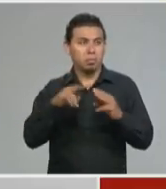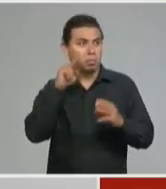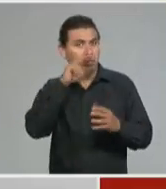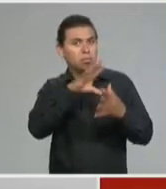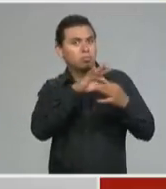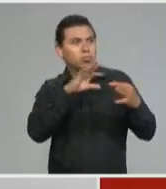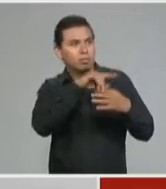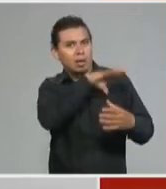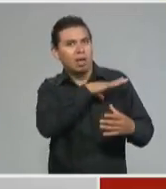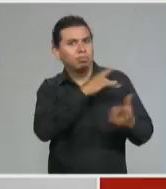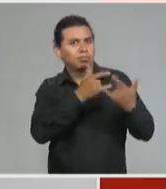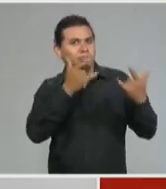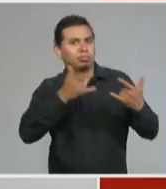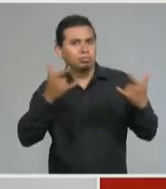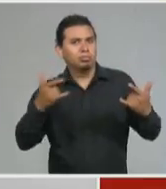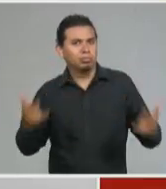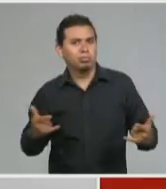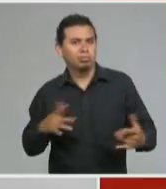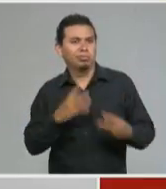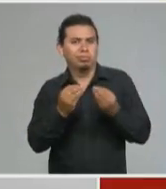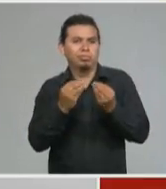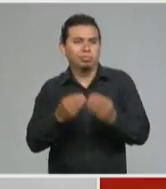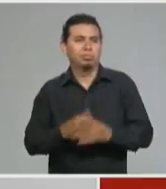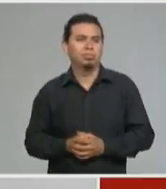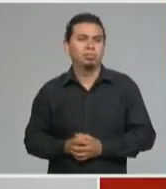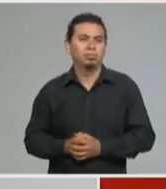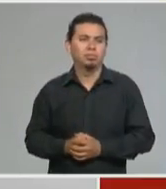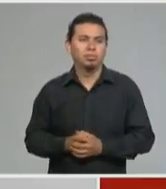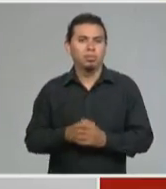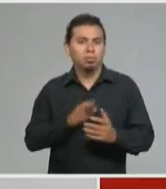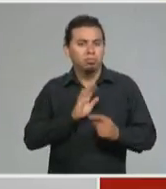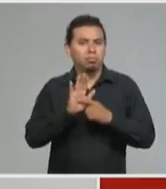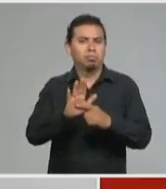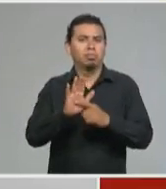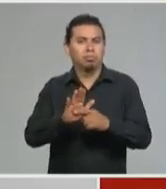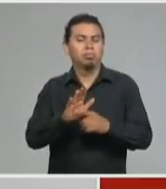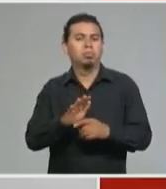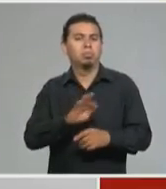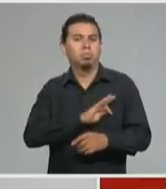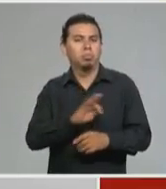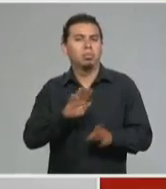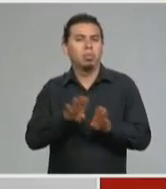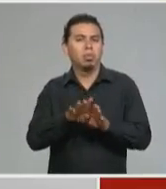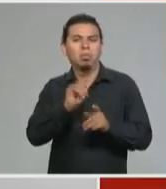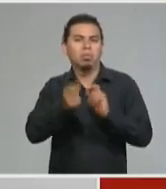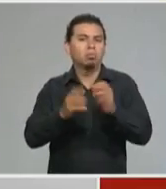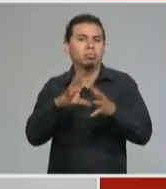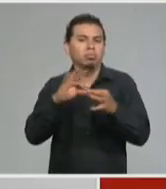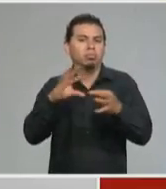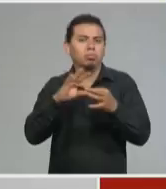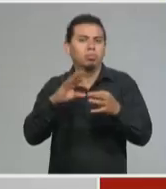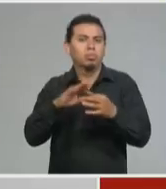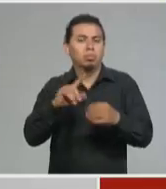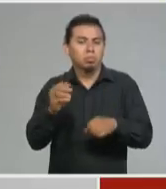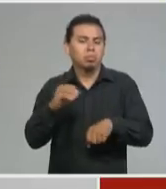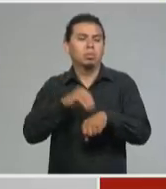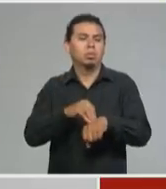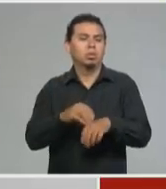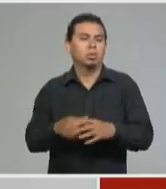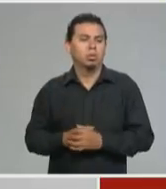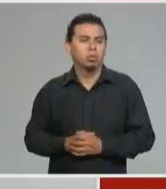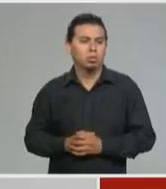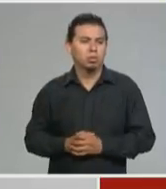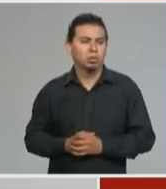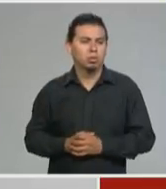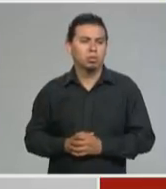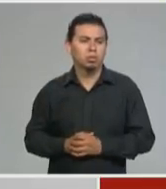tan fantásticas acerca de sí misma y nos ofrezca pruebas tan palpables de lo que nos cuenta? Y agregó, ¿o son